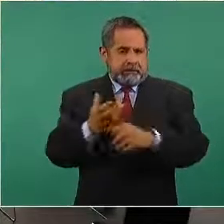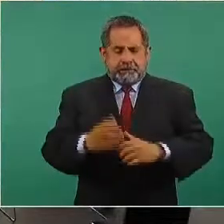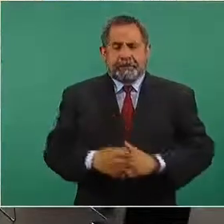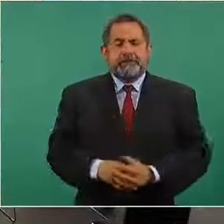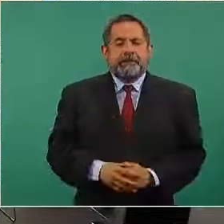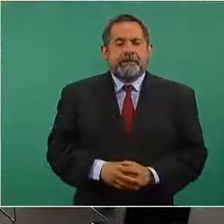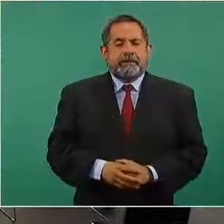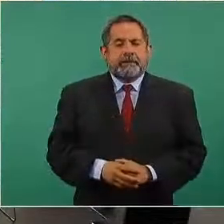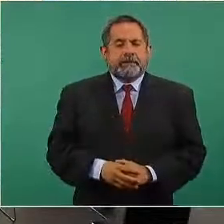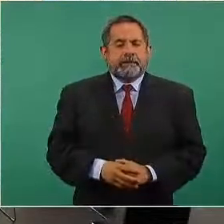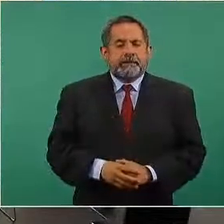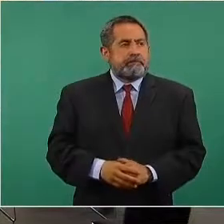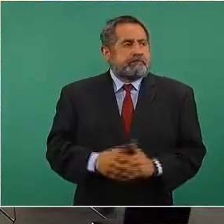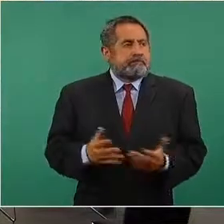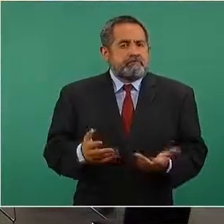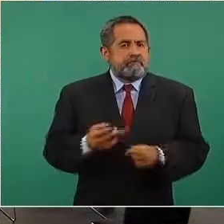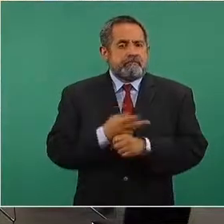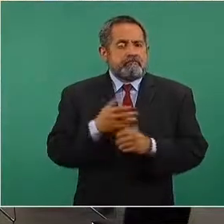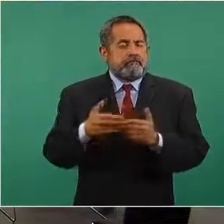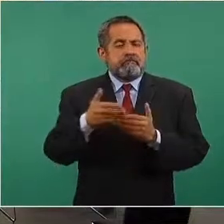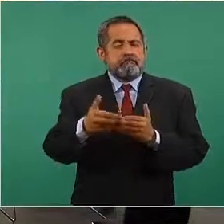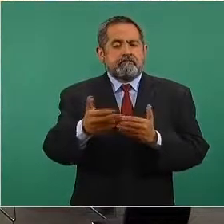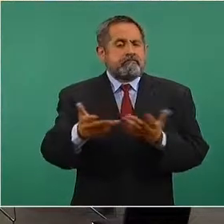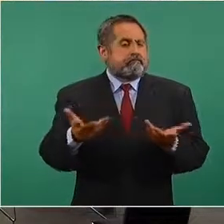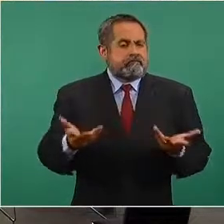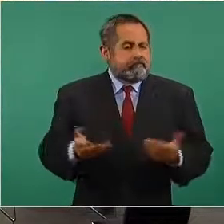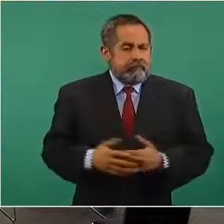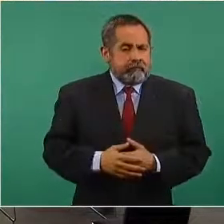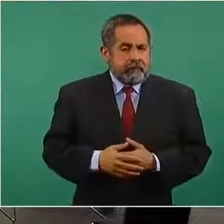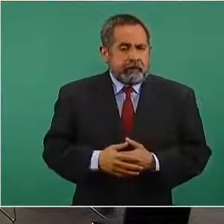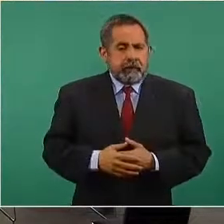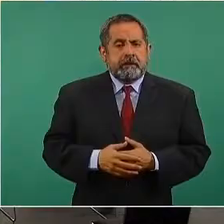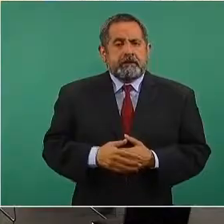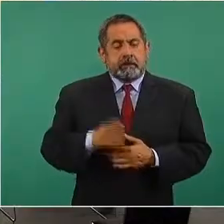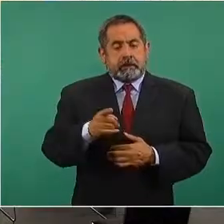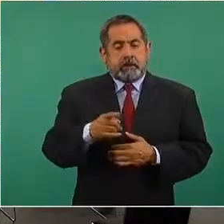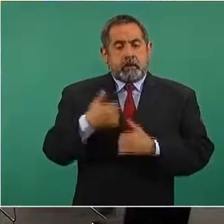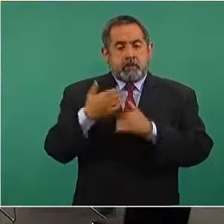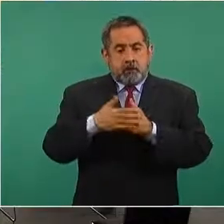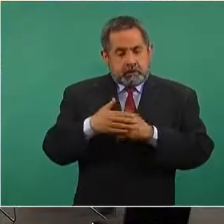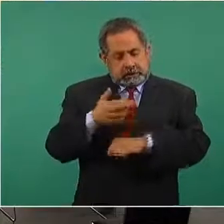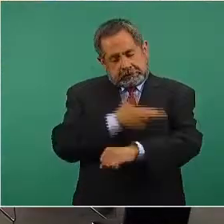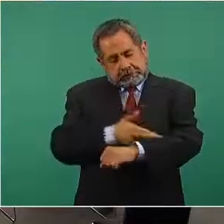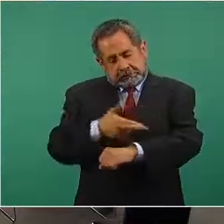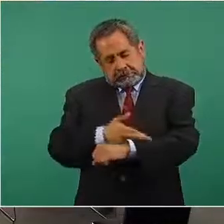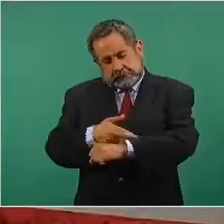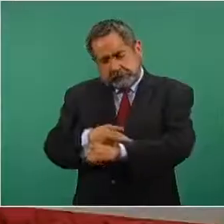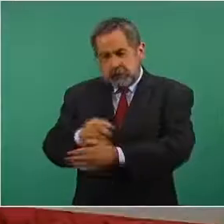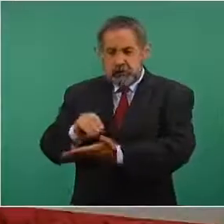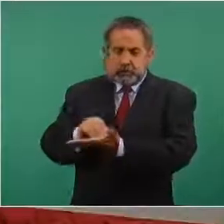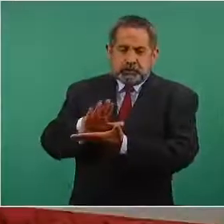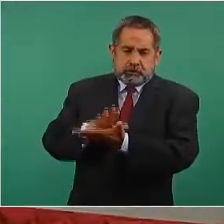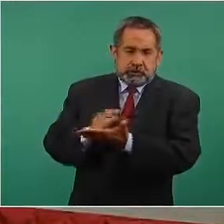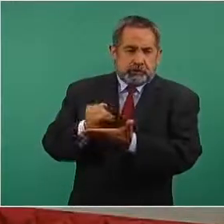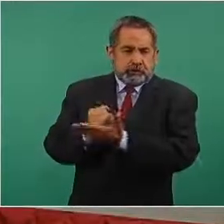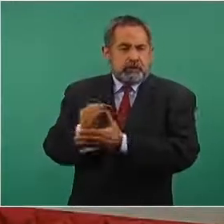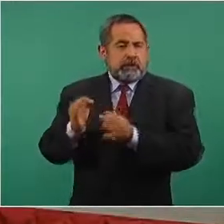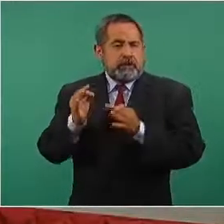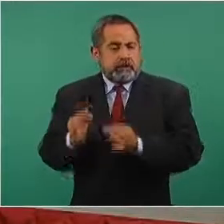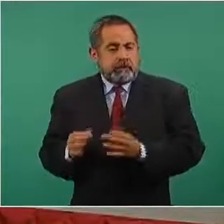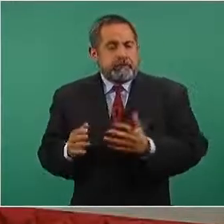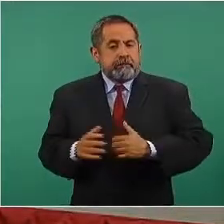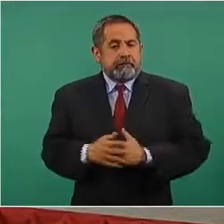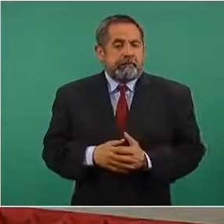siguiente. ¿A dónde vamos? Y ya con esto termino. Es el proceso oficial, el de dictaminación. Y como también ya lo hemos